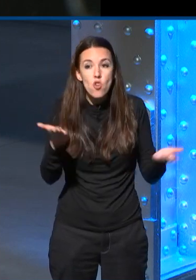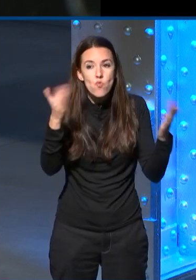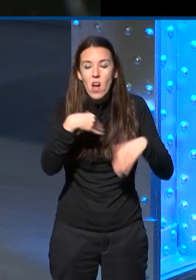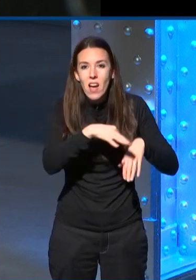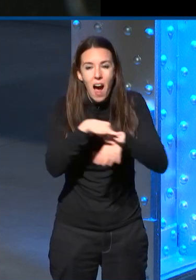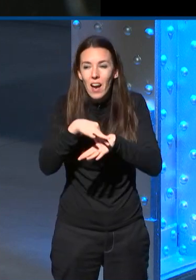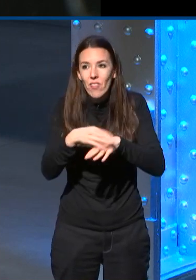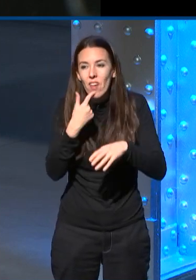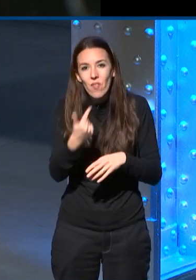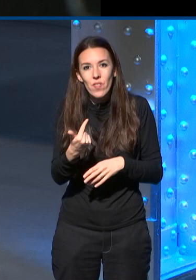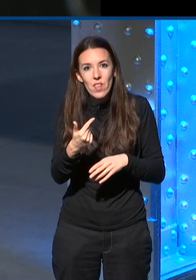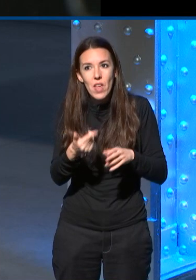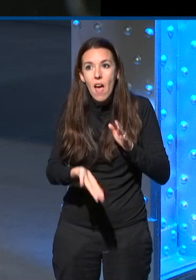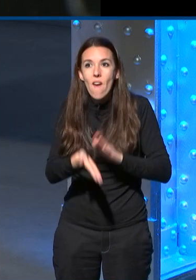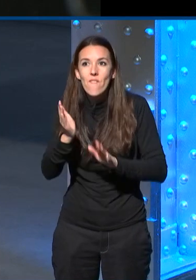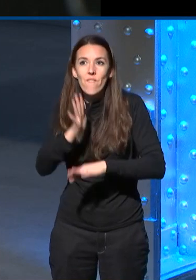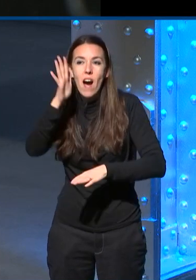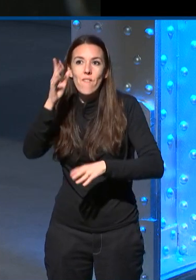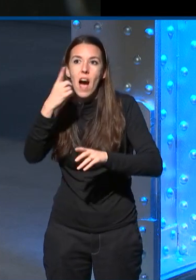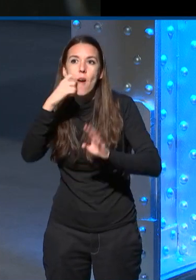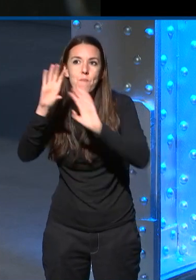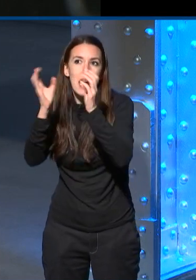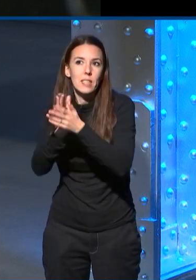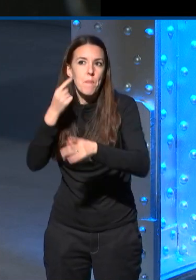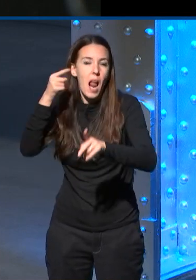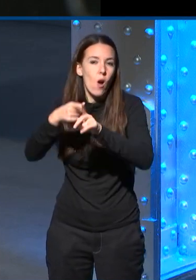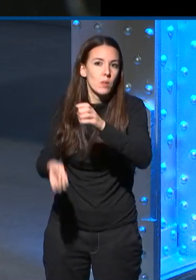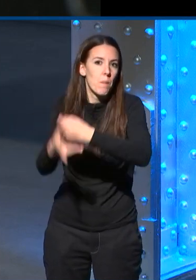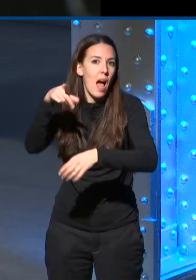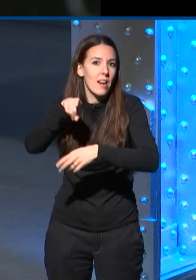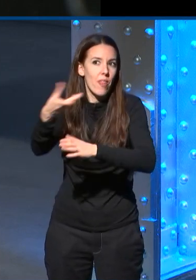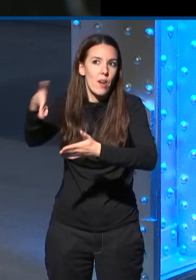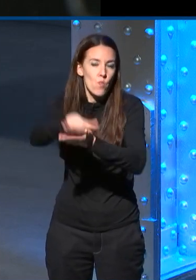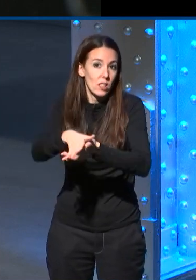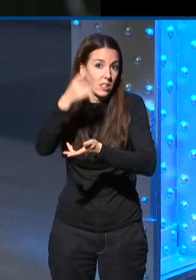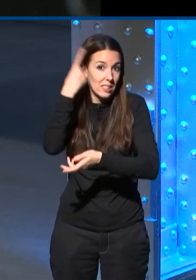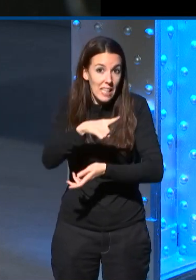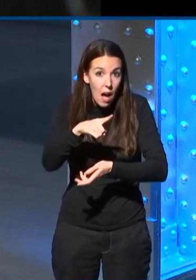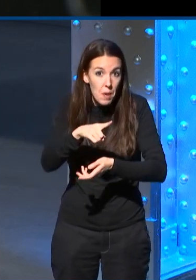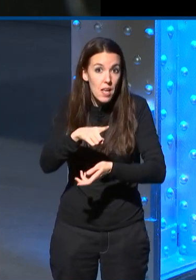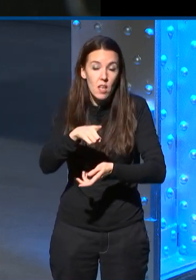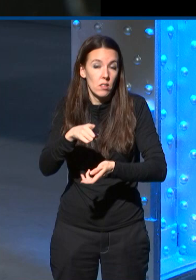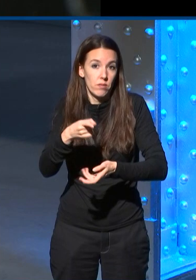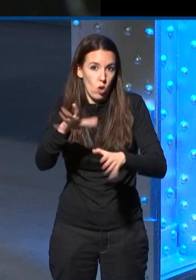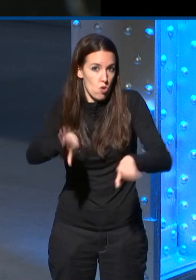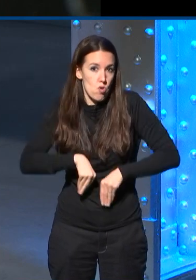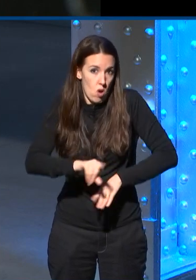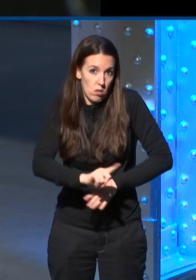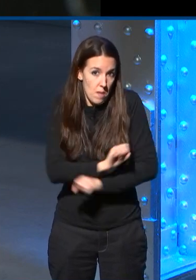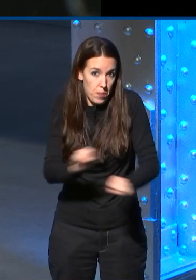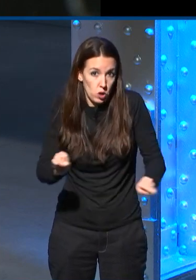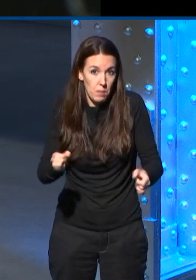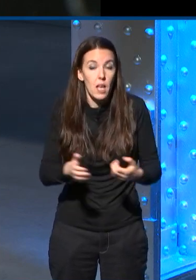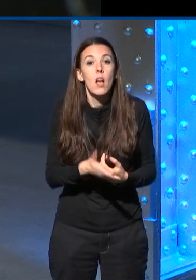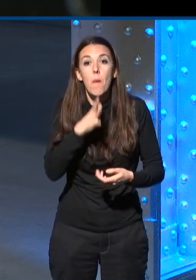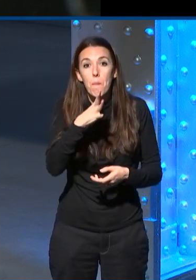que admita que llevar gente a Marte para que cojan cáncer y para que se te mueran, si sabes que eso es así, no es admisible. Por eso